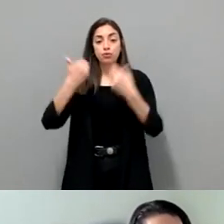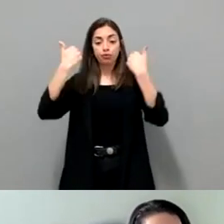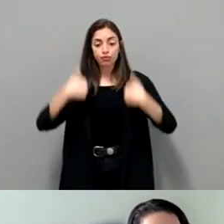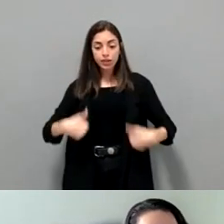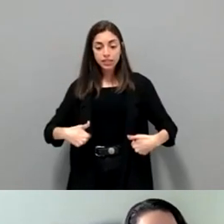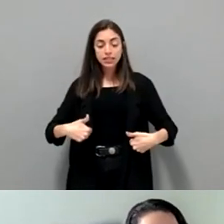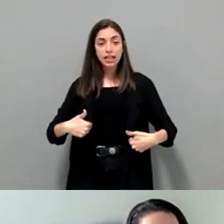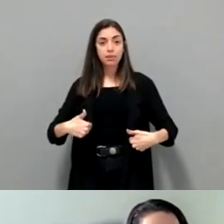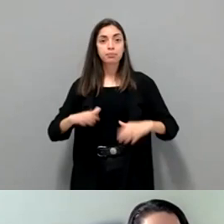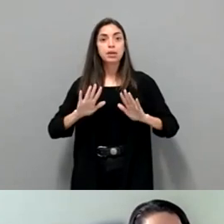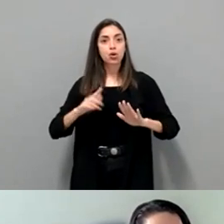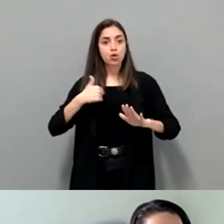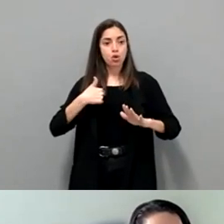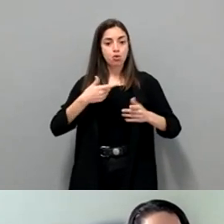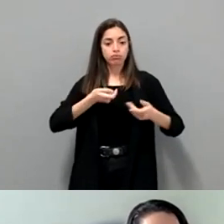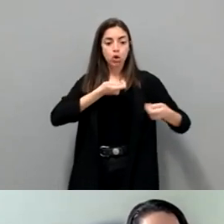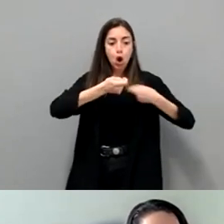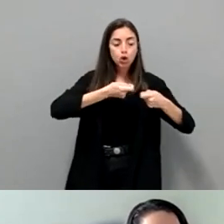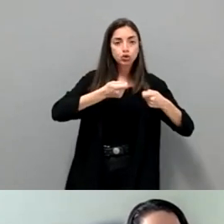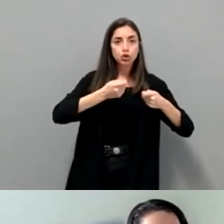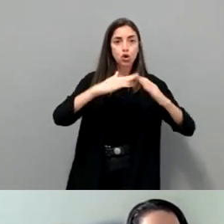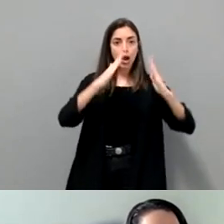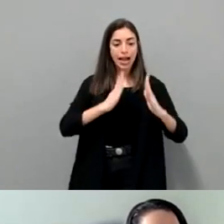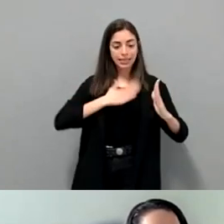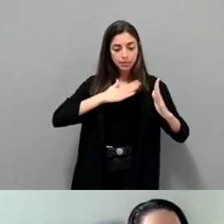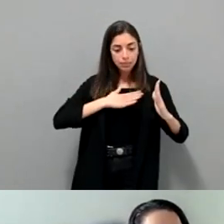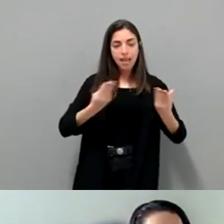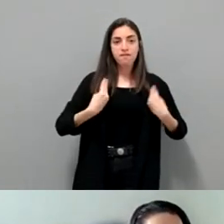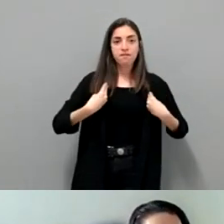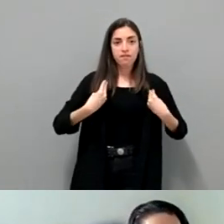mi hogar, mi economía y mi vida.